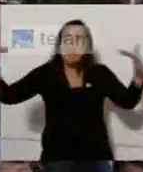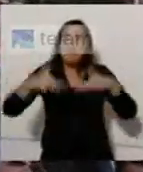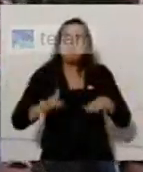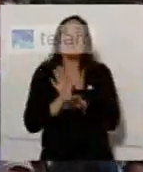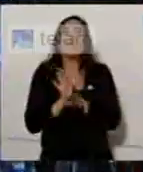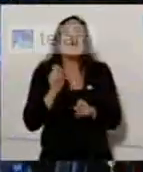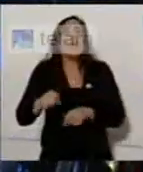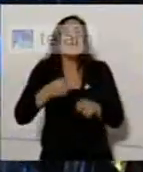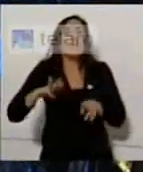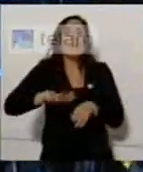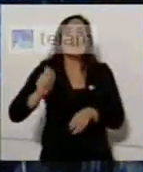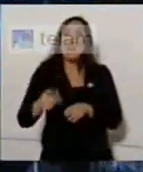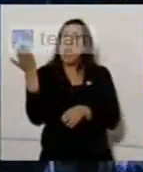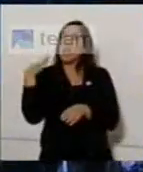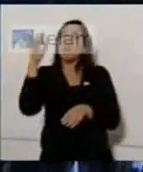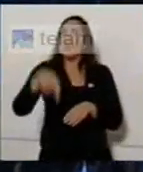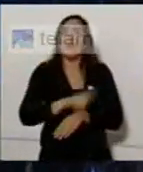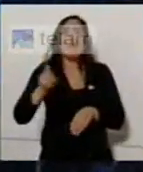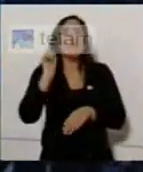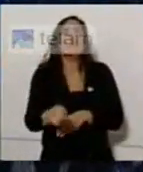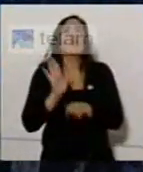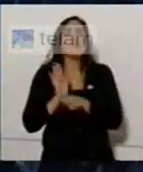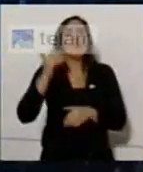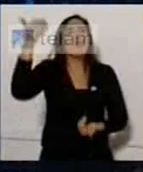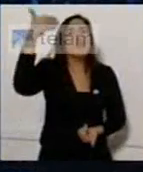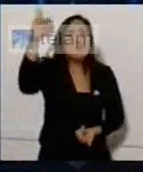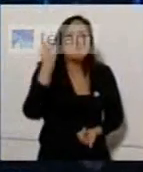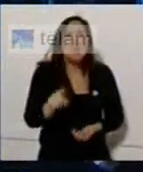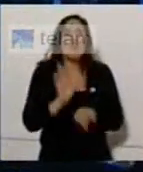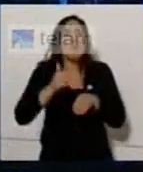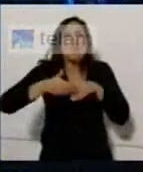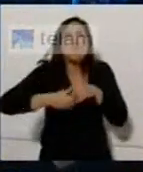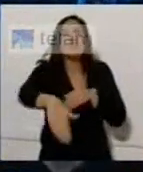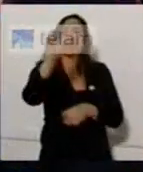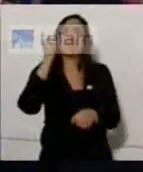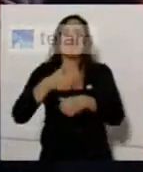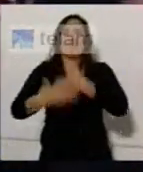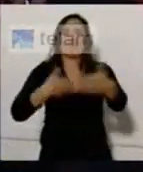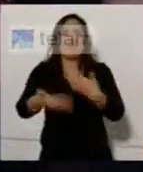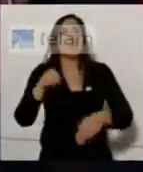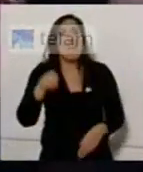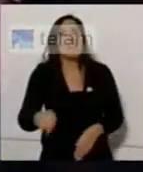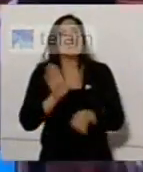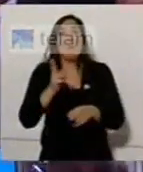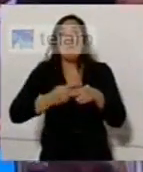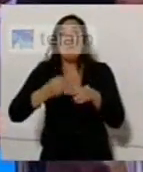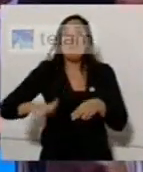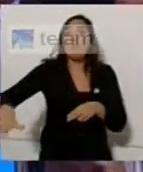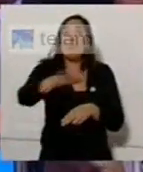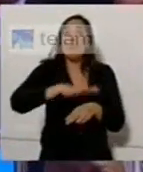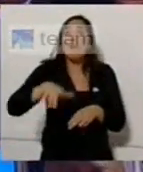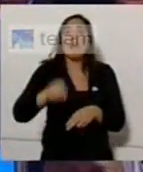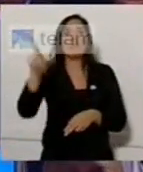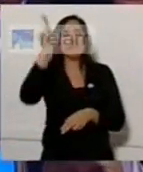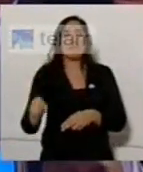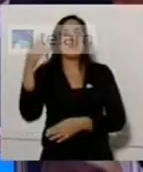de hoy, es una plaza de futuro, de porvenir, es una plaza y una